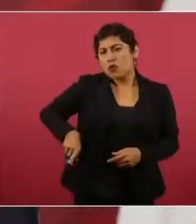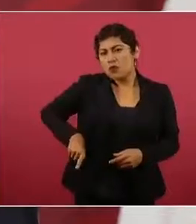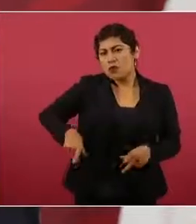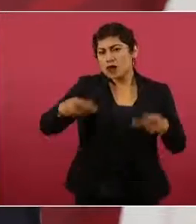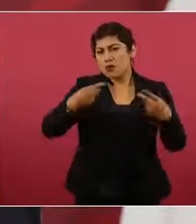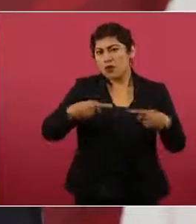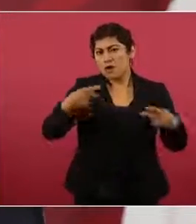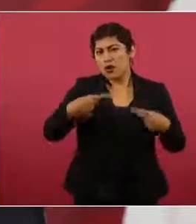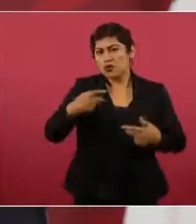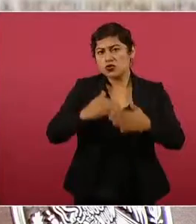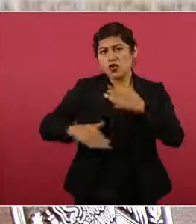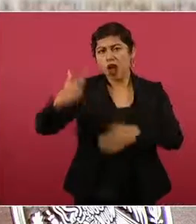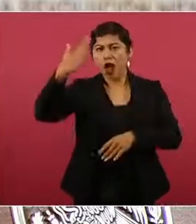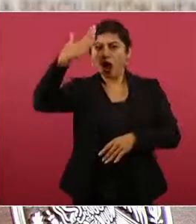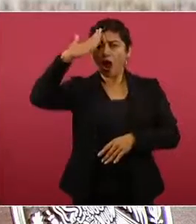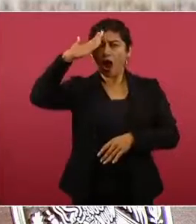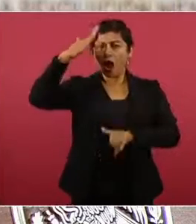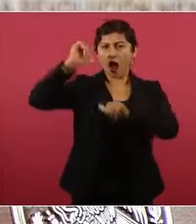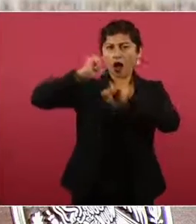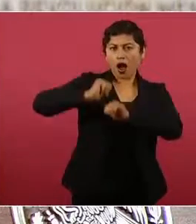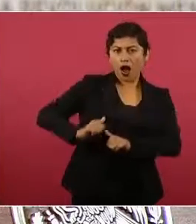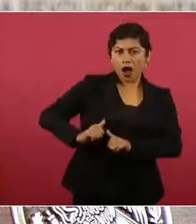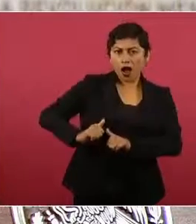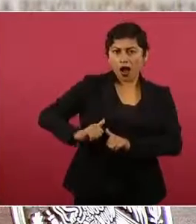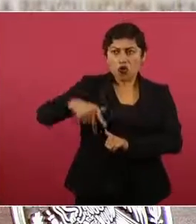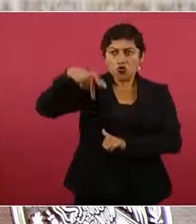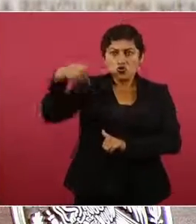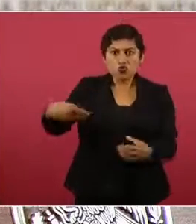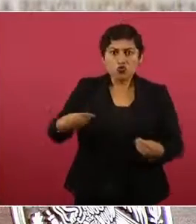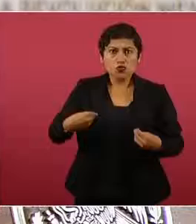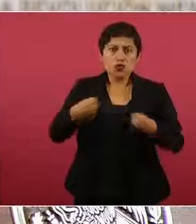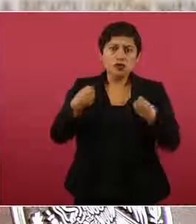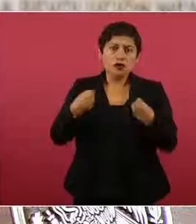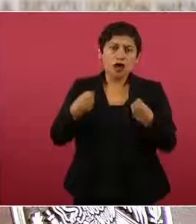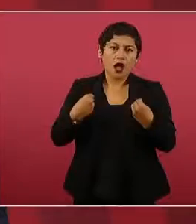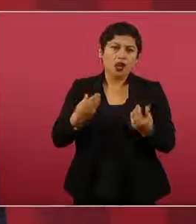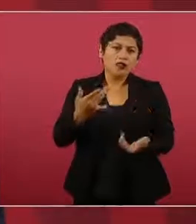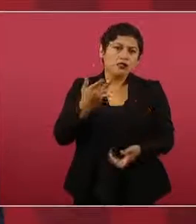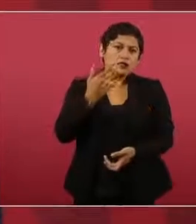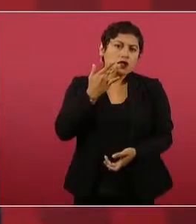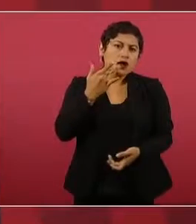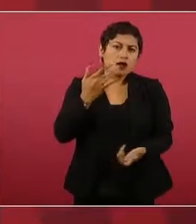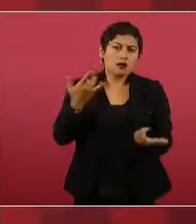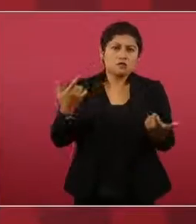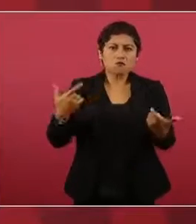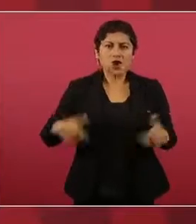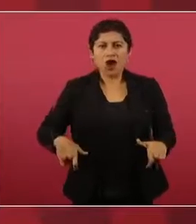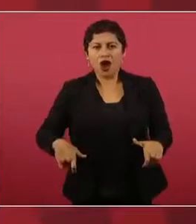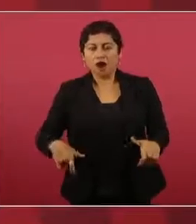de los altos funcionarios públicos y lo que se robaban.